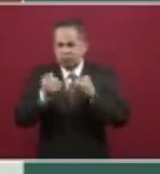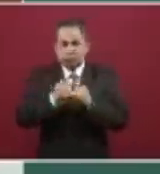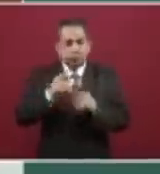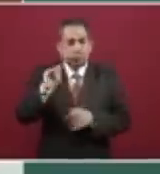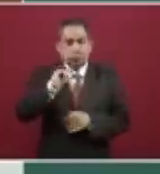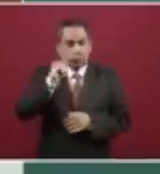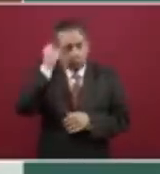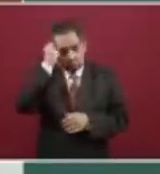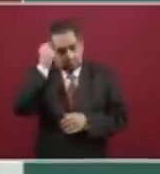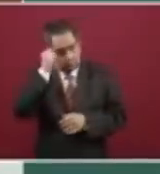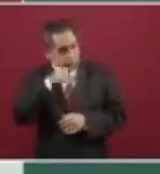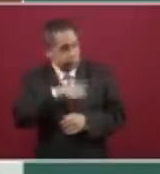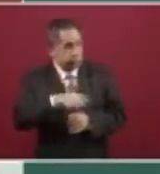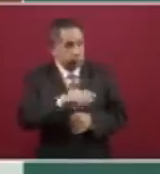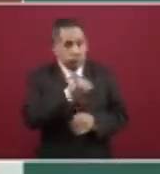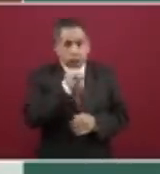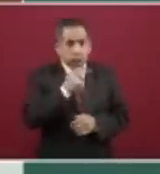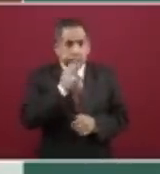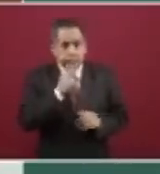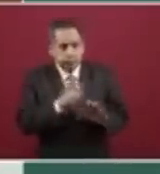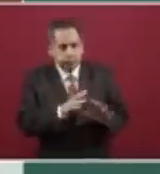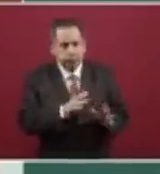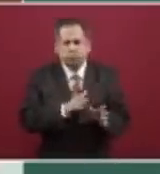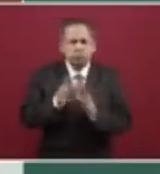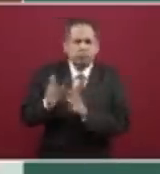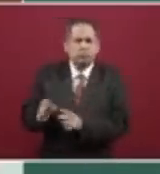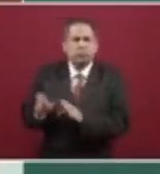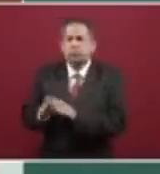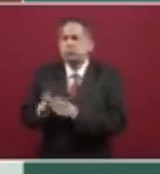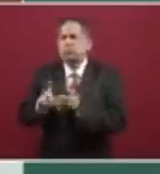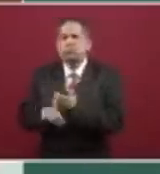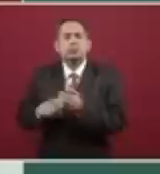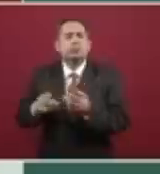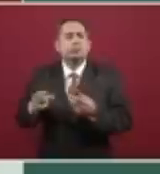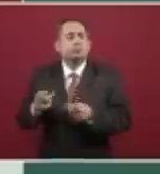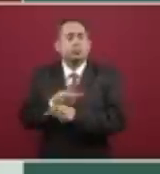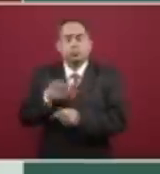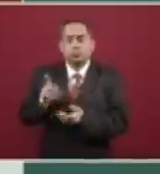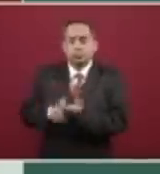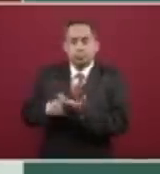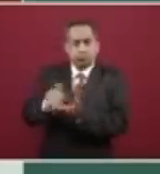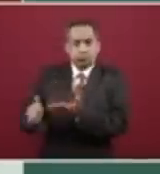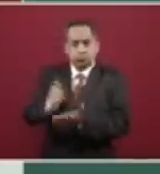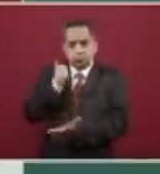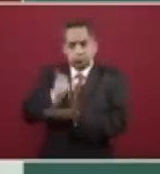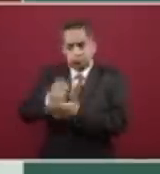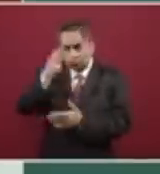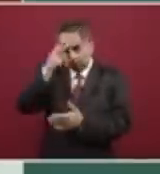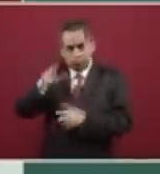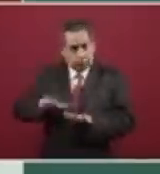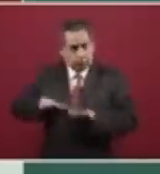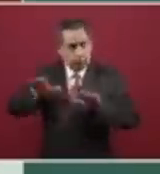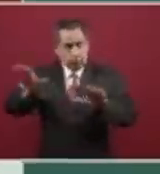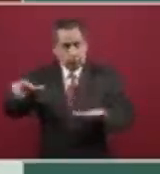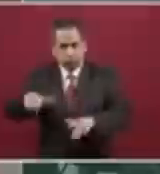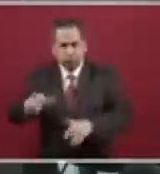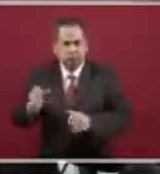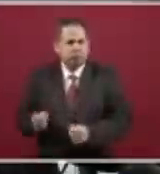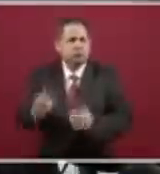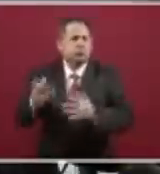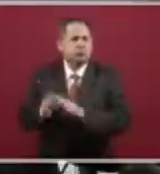aprovechar la vida útil remanente lo que le queda de vida al aeropuerto de la ciudad de méxico y e